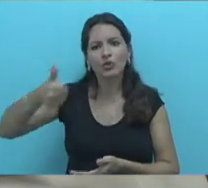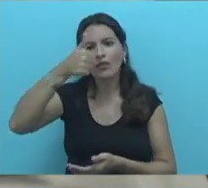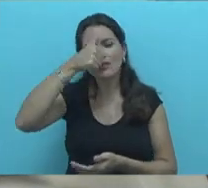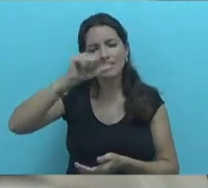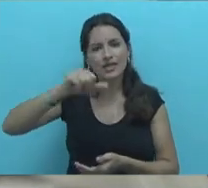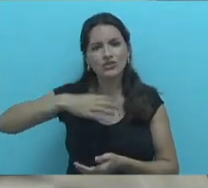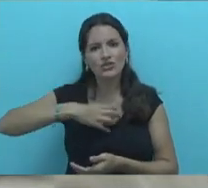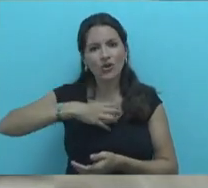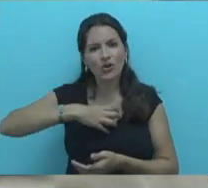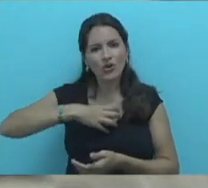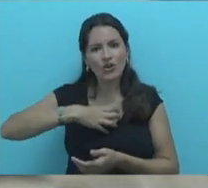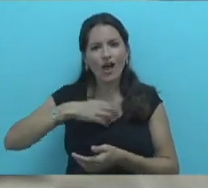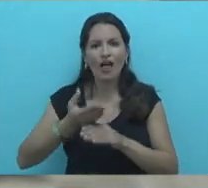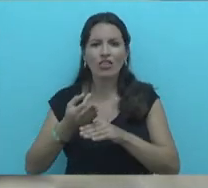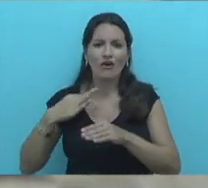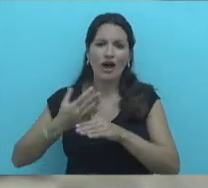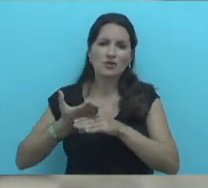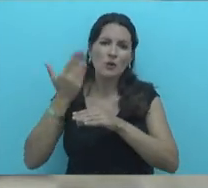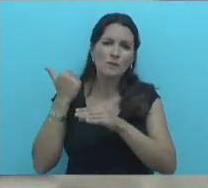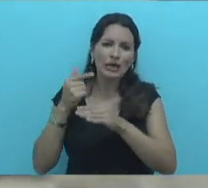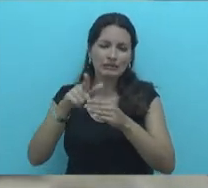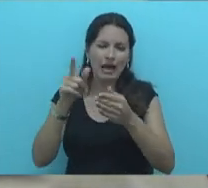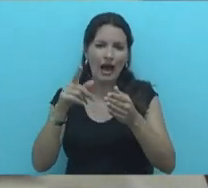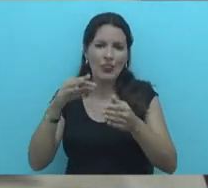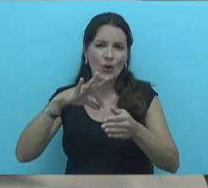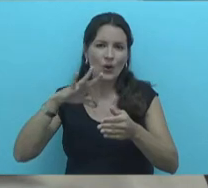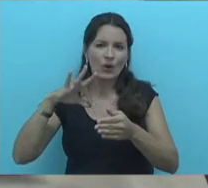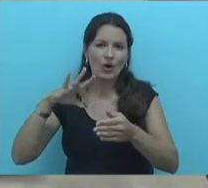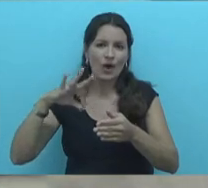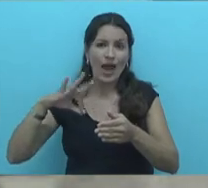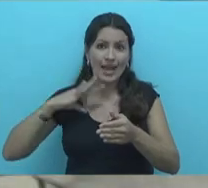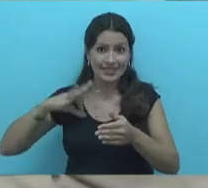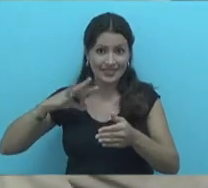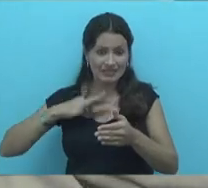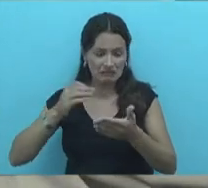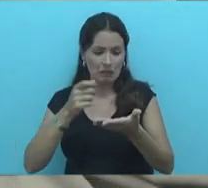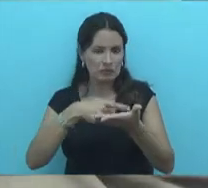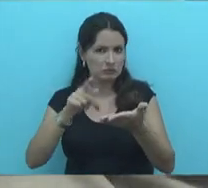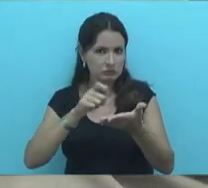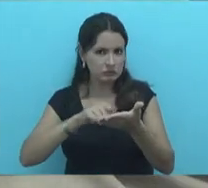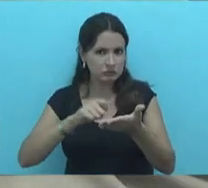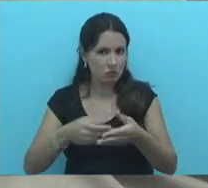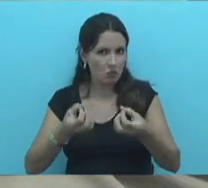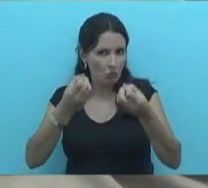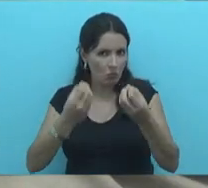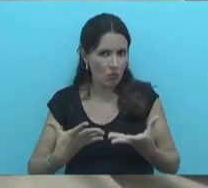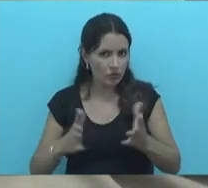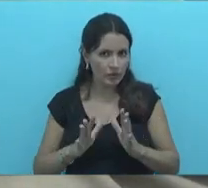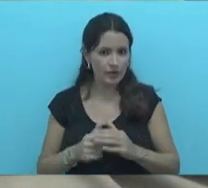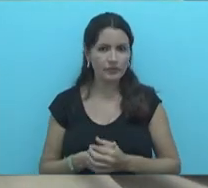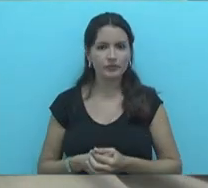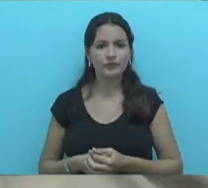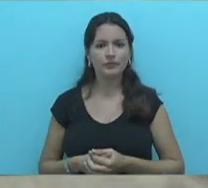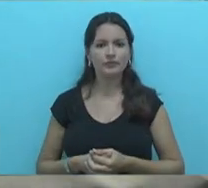obtenidos en la evaluación Aprender 2018, donde Santa Fe tuvo una muy buena evaluación. Por eso no fue planteado